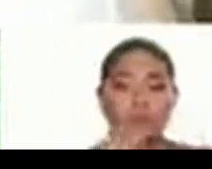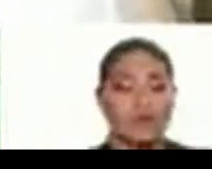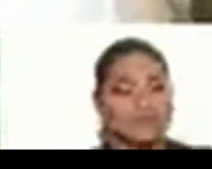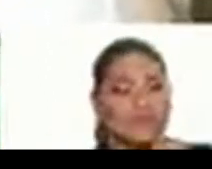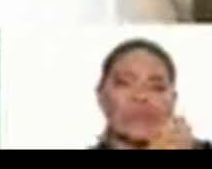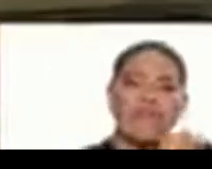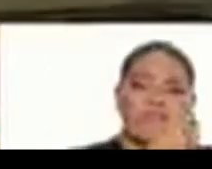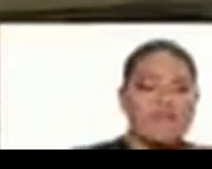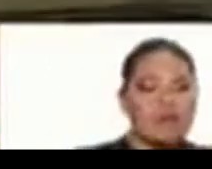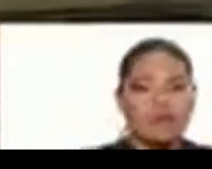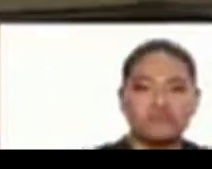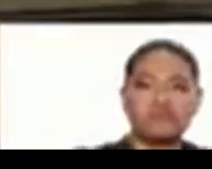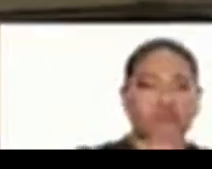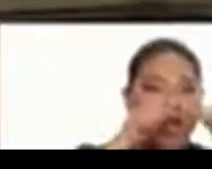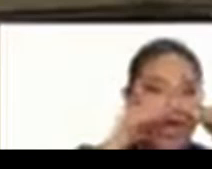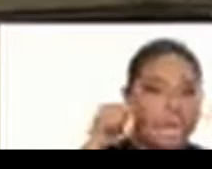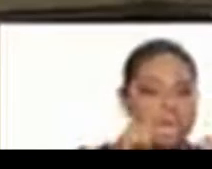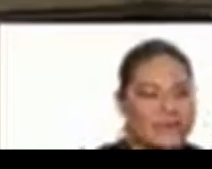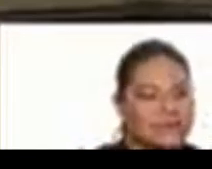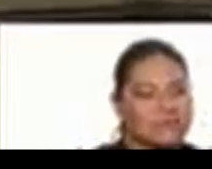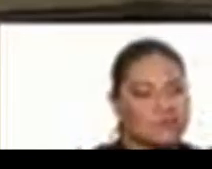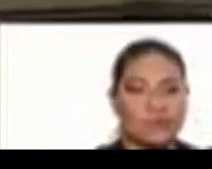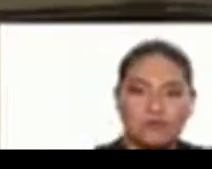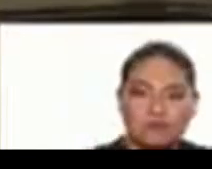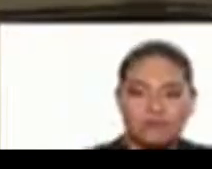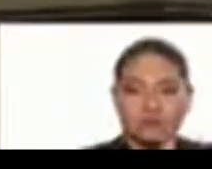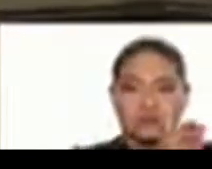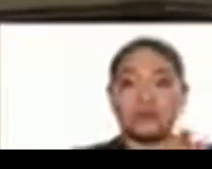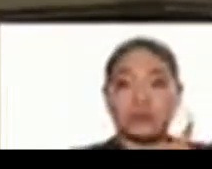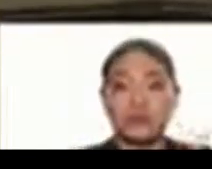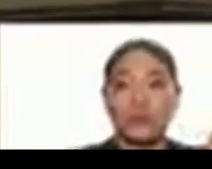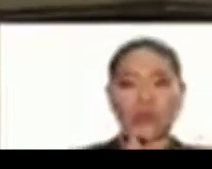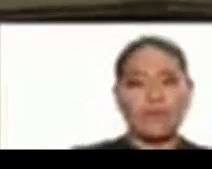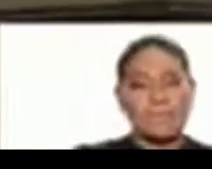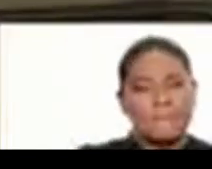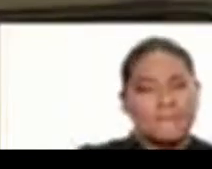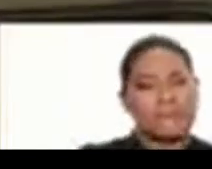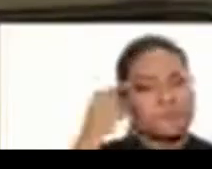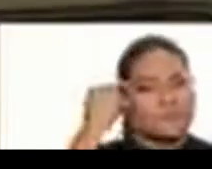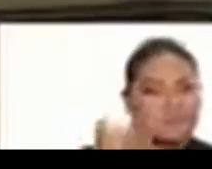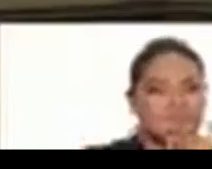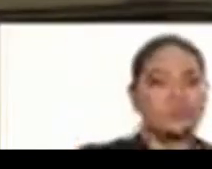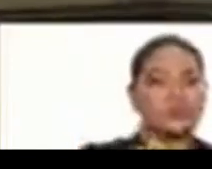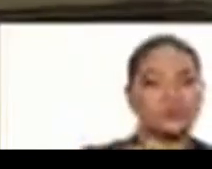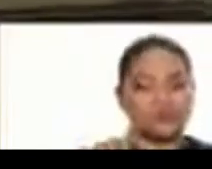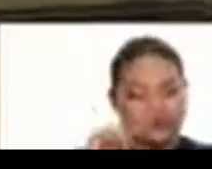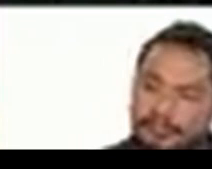de Cooperación Amazónica y en las reflexiones sobre el proceso de integración